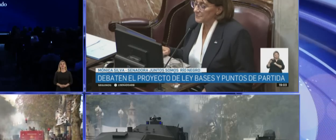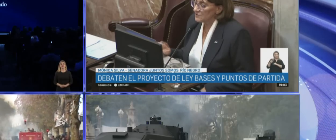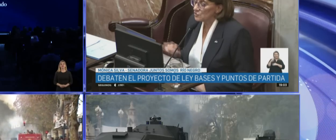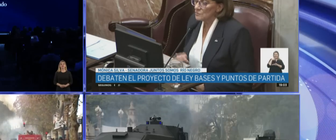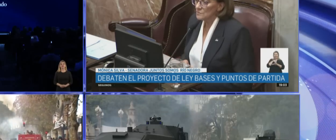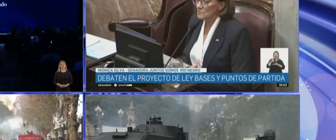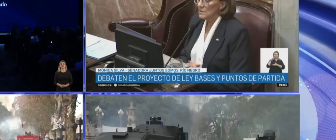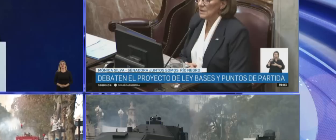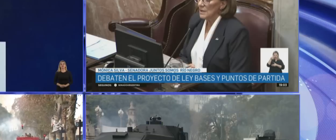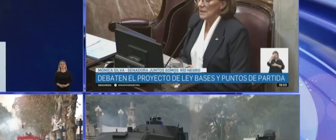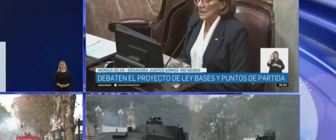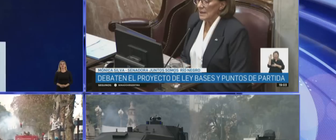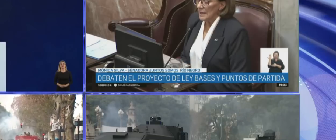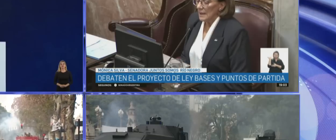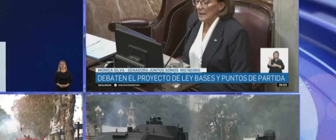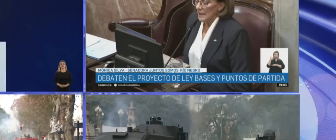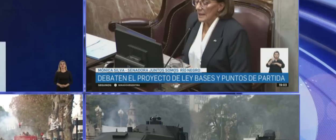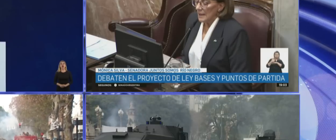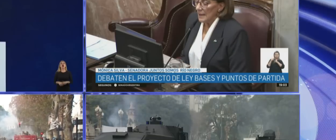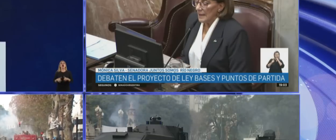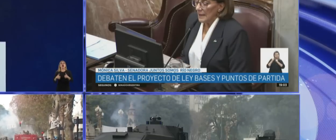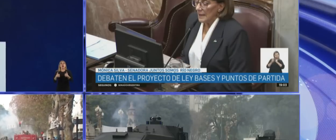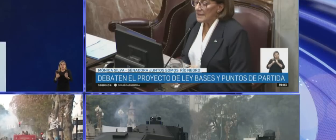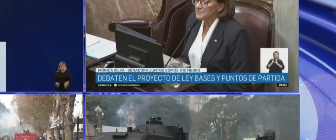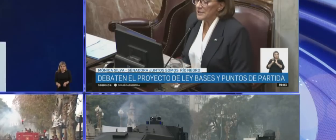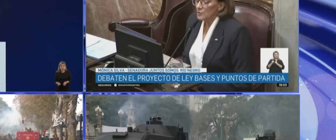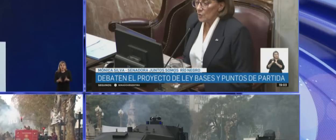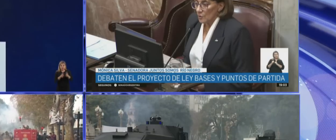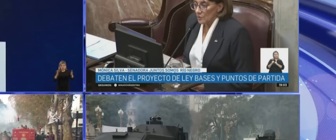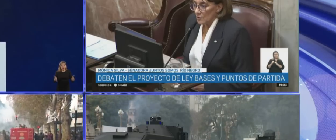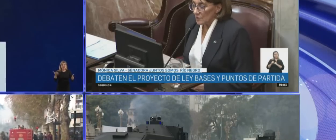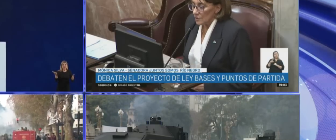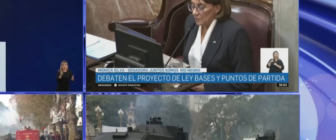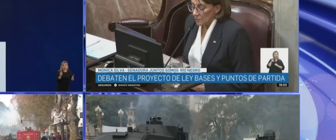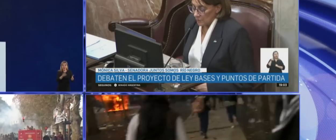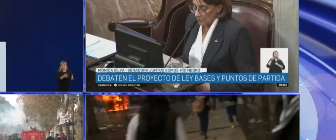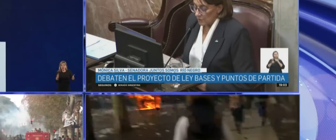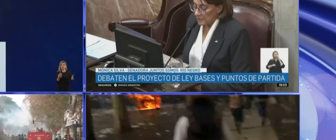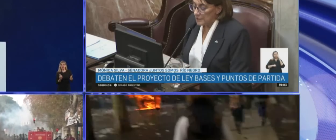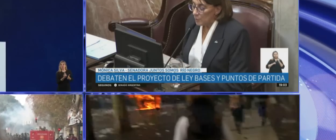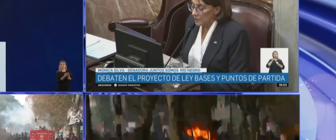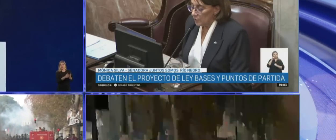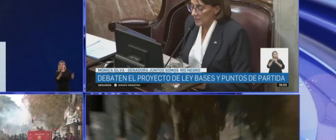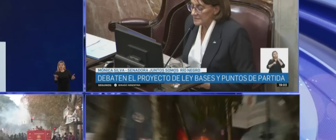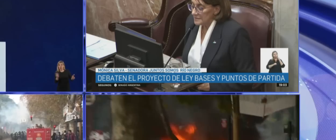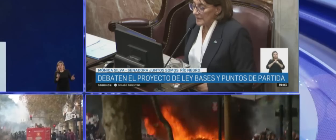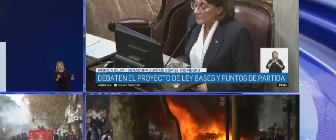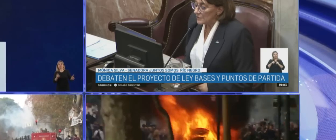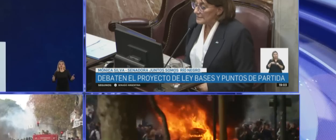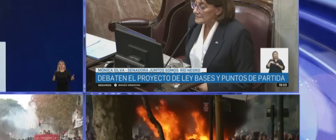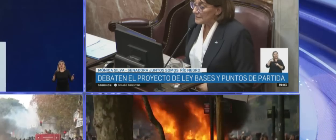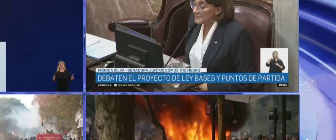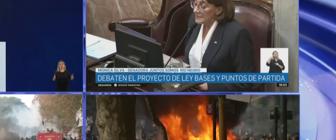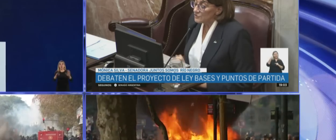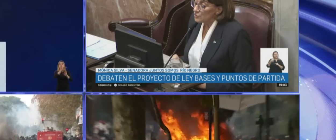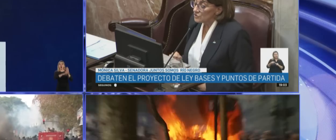Por eso, a 6 meses de haber asumido nuestro gobierno, Aún hacen lo imposible para que nuestro programa no